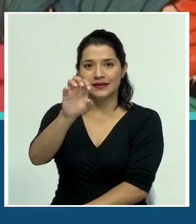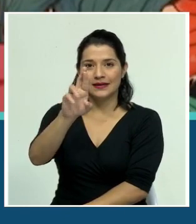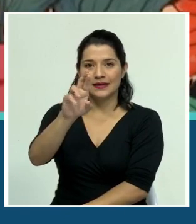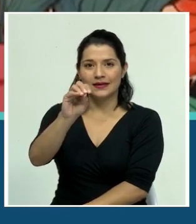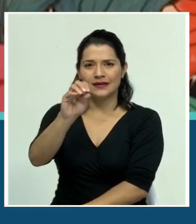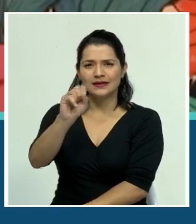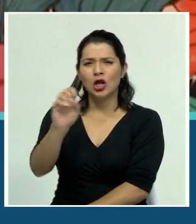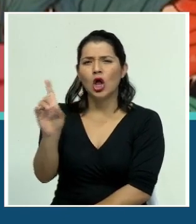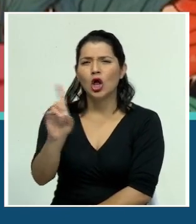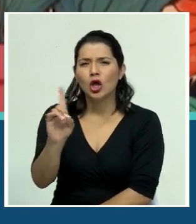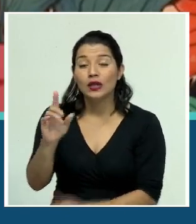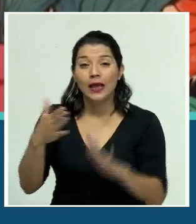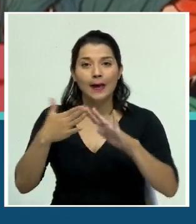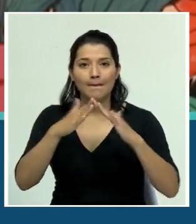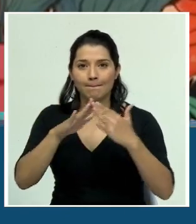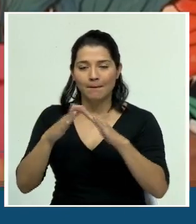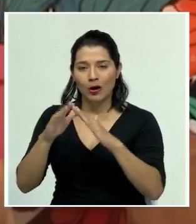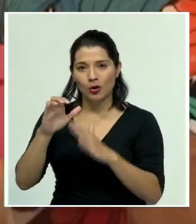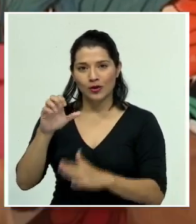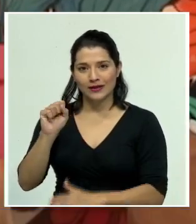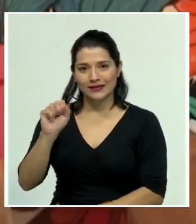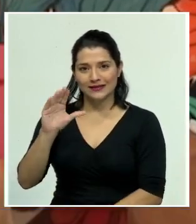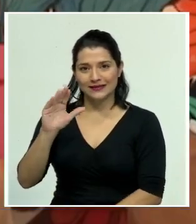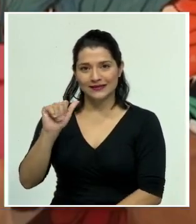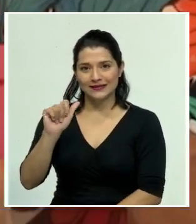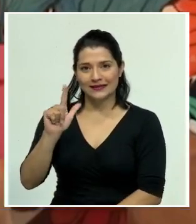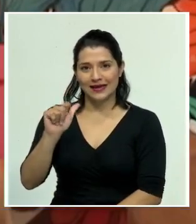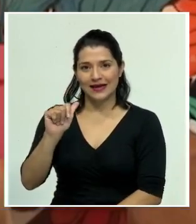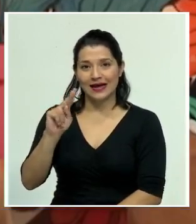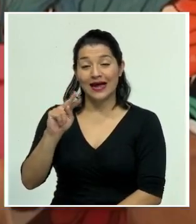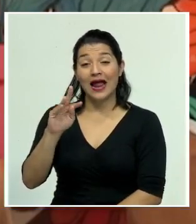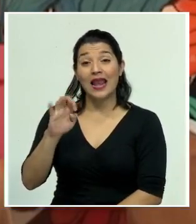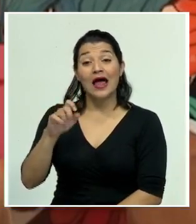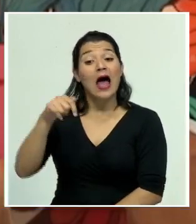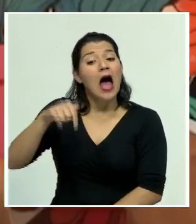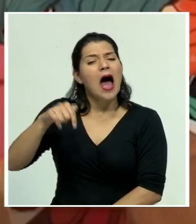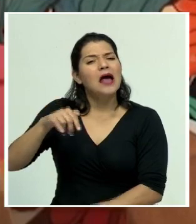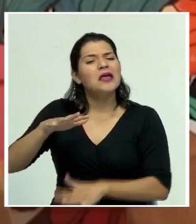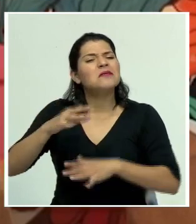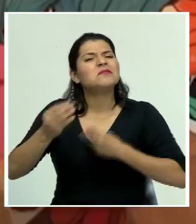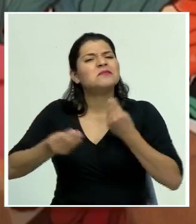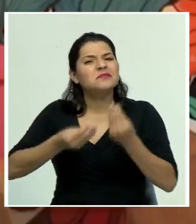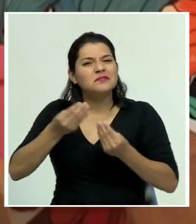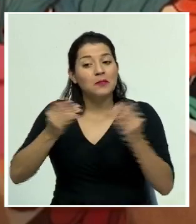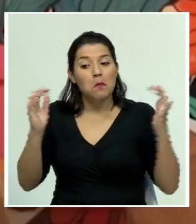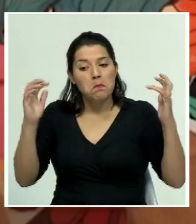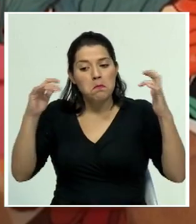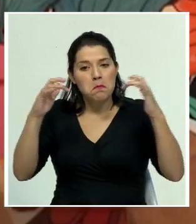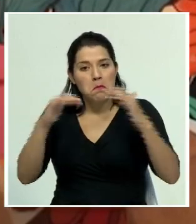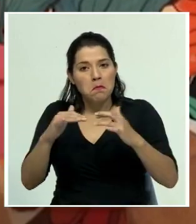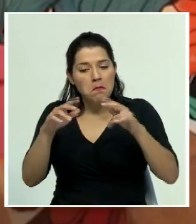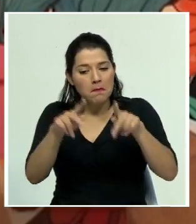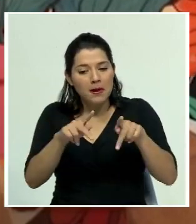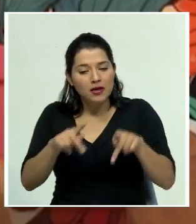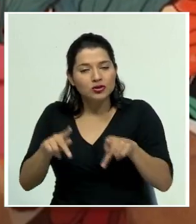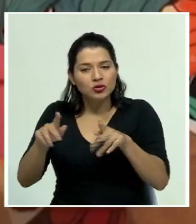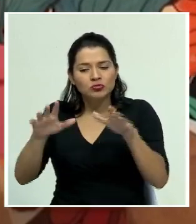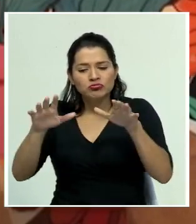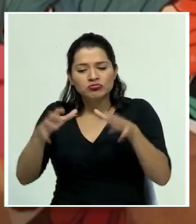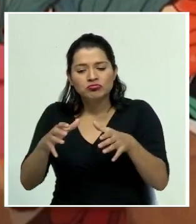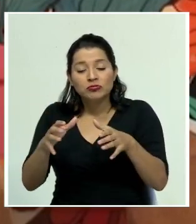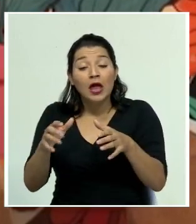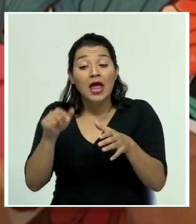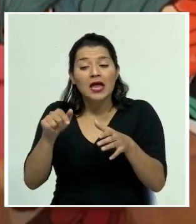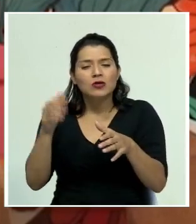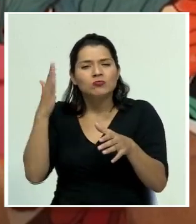Escalante. Un espacio donde se están reuniendo personas con mucho conocimiento en el tema